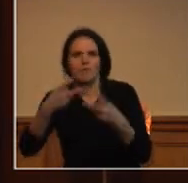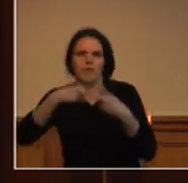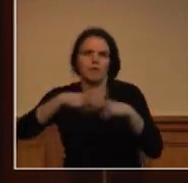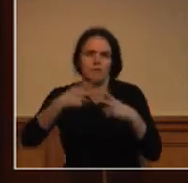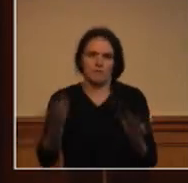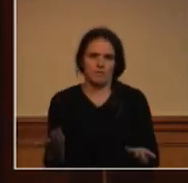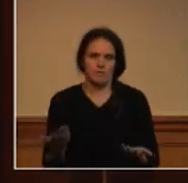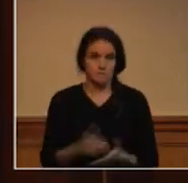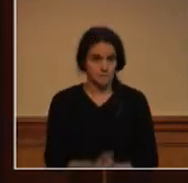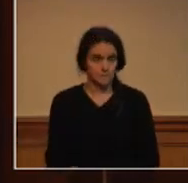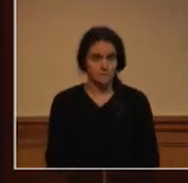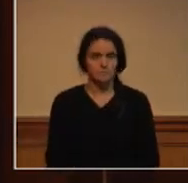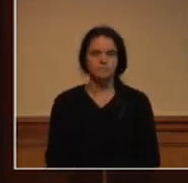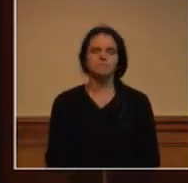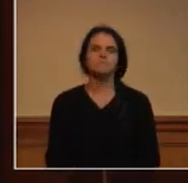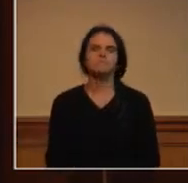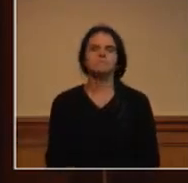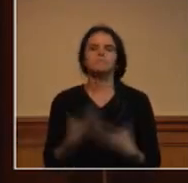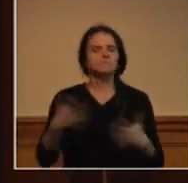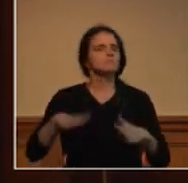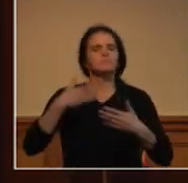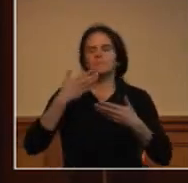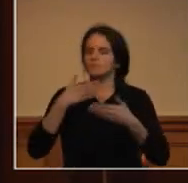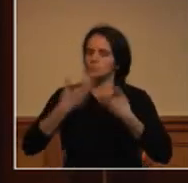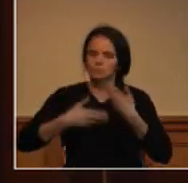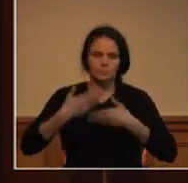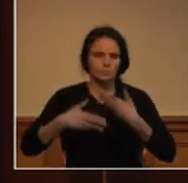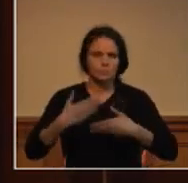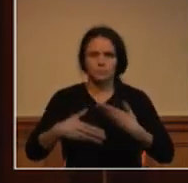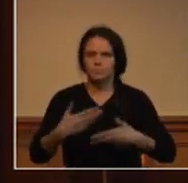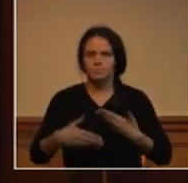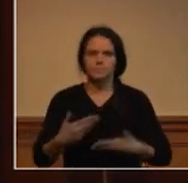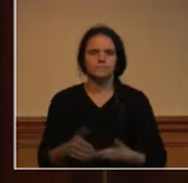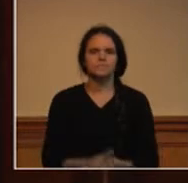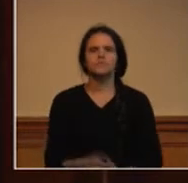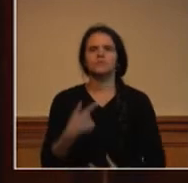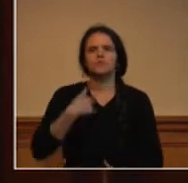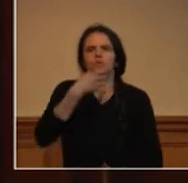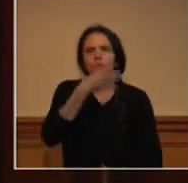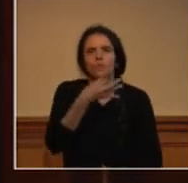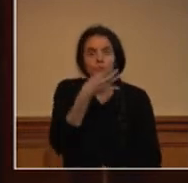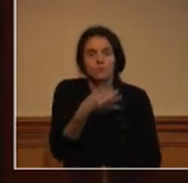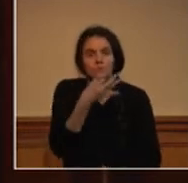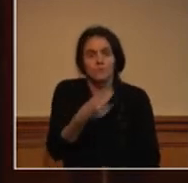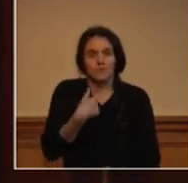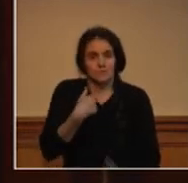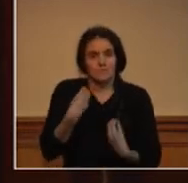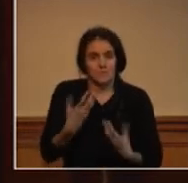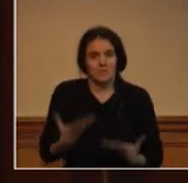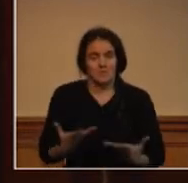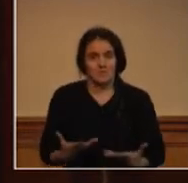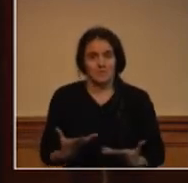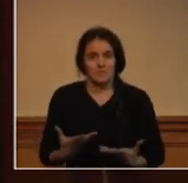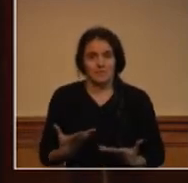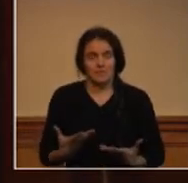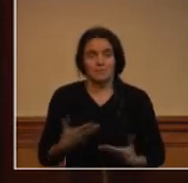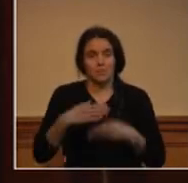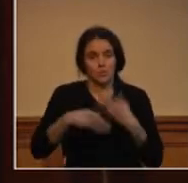herramienta. Empezamos el proceso. Y les voy a contar en un segundo qué pasó cuando empezamos el proceso,